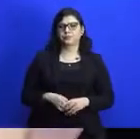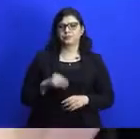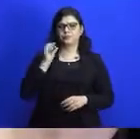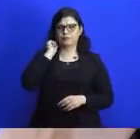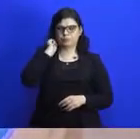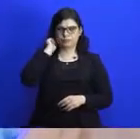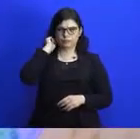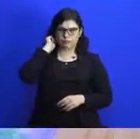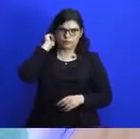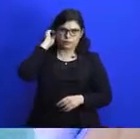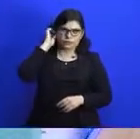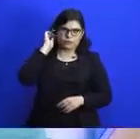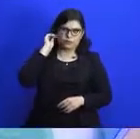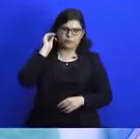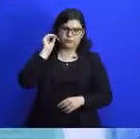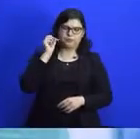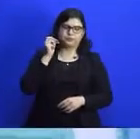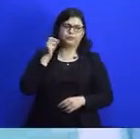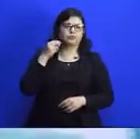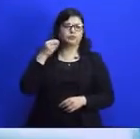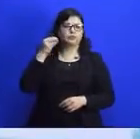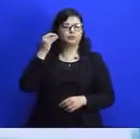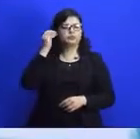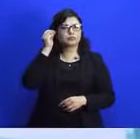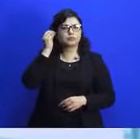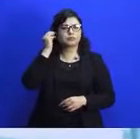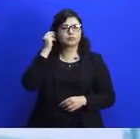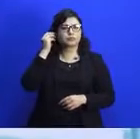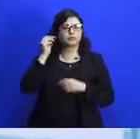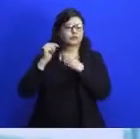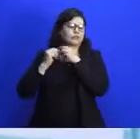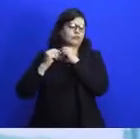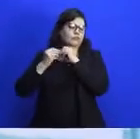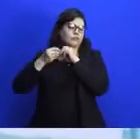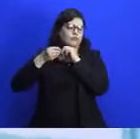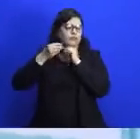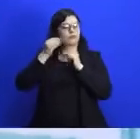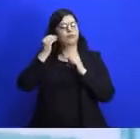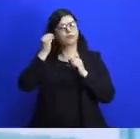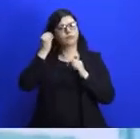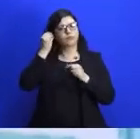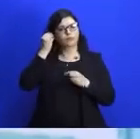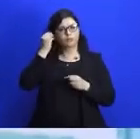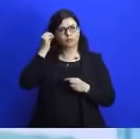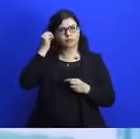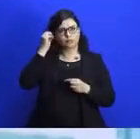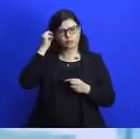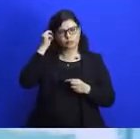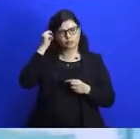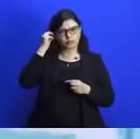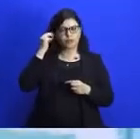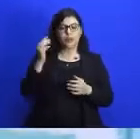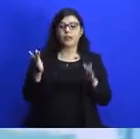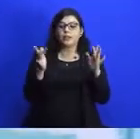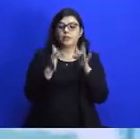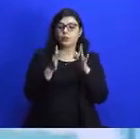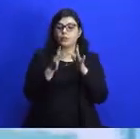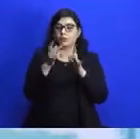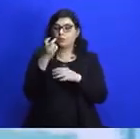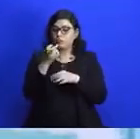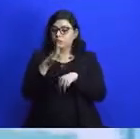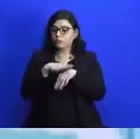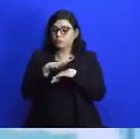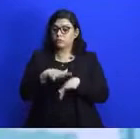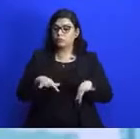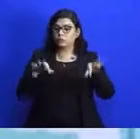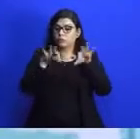Gracias, buenos días. La conectividad es uno de los servicios más valorados que puede ofrecer un retailer y también es uno de los principales gastos